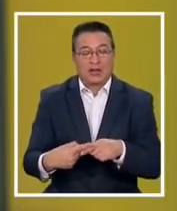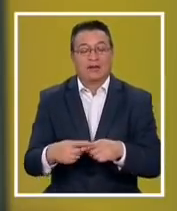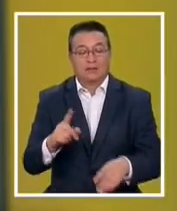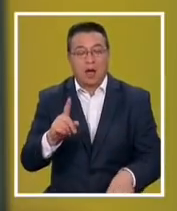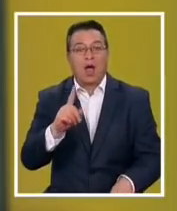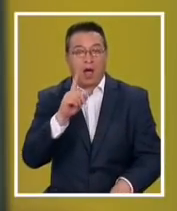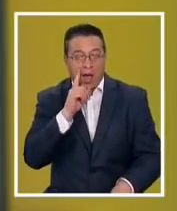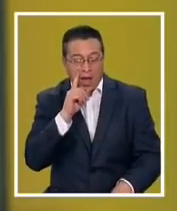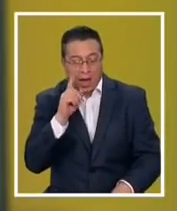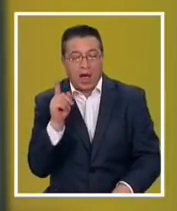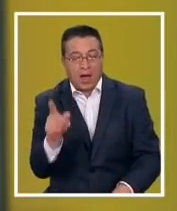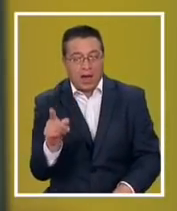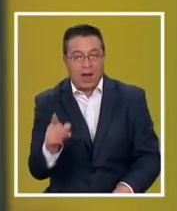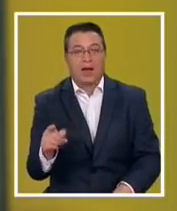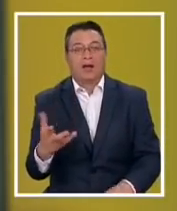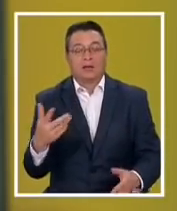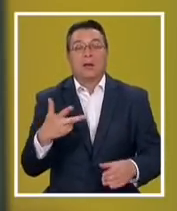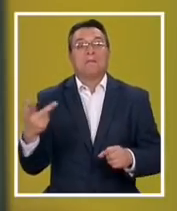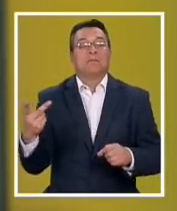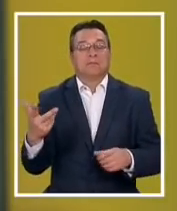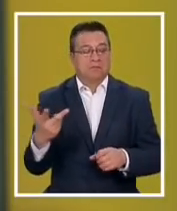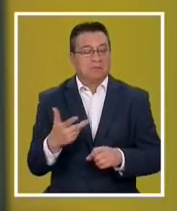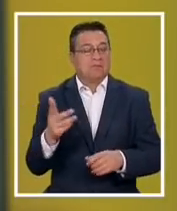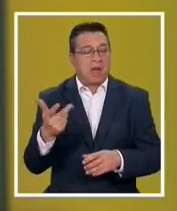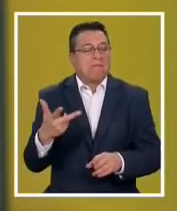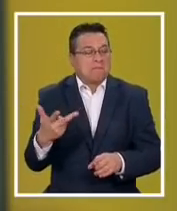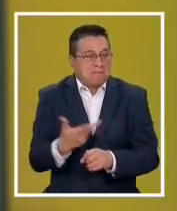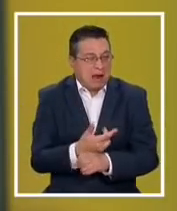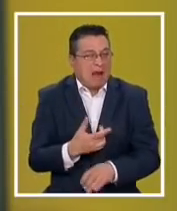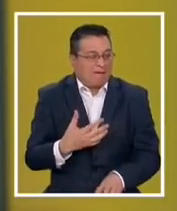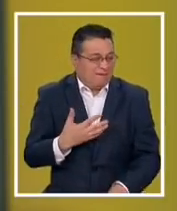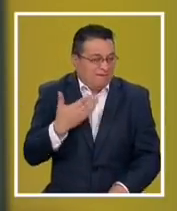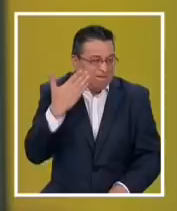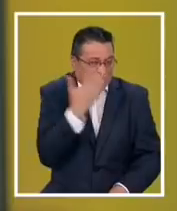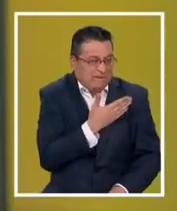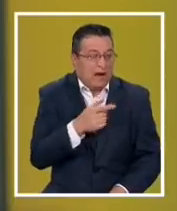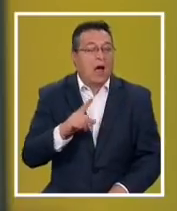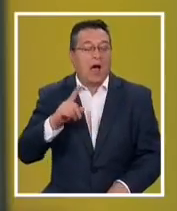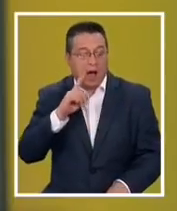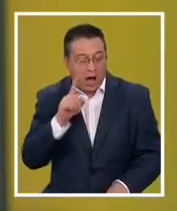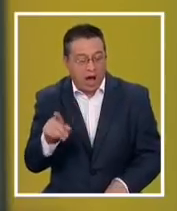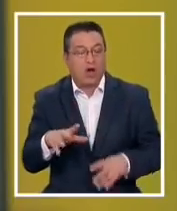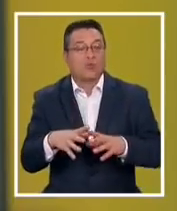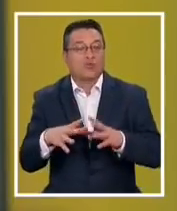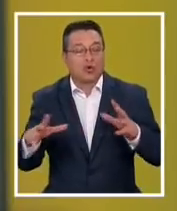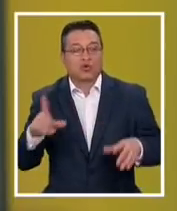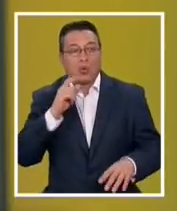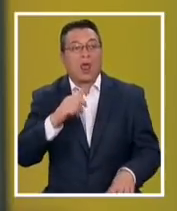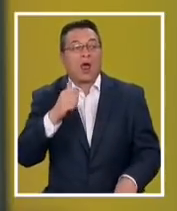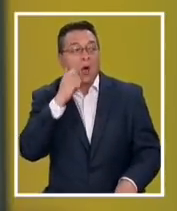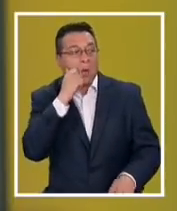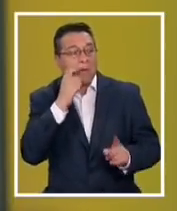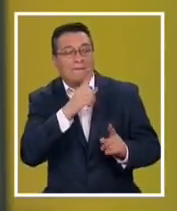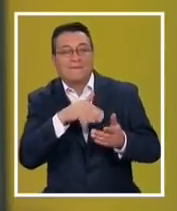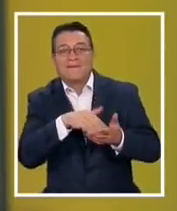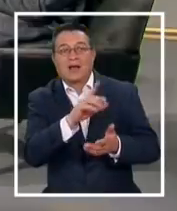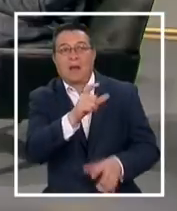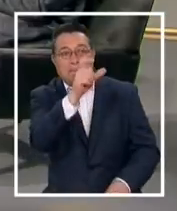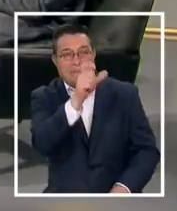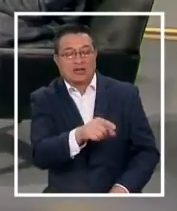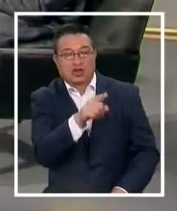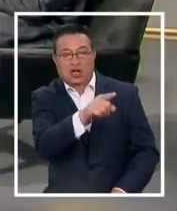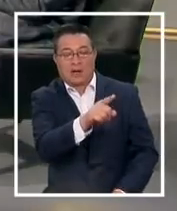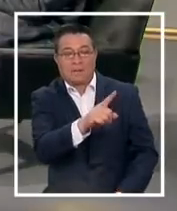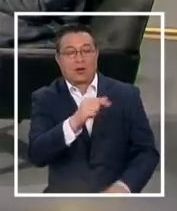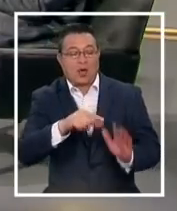hay una mala leche muy fuerte, de que la sensación de que deshumaniza al otro no es una persona la que está atrás